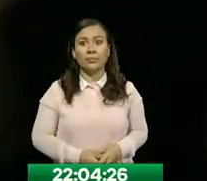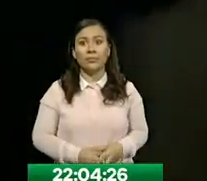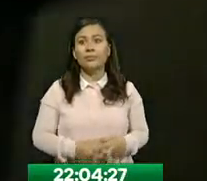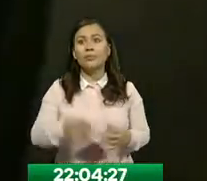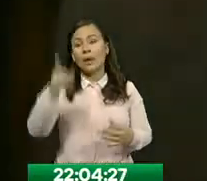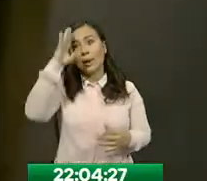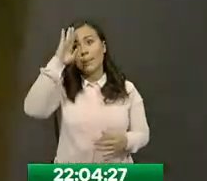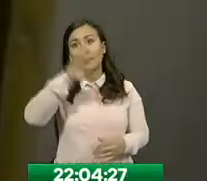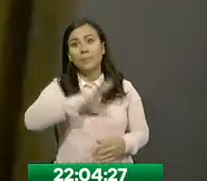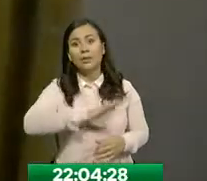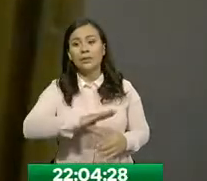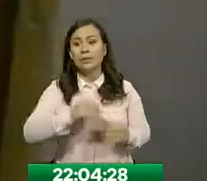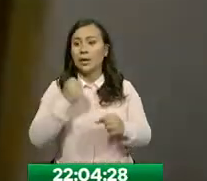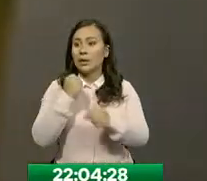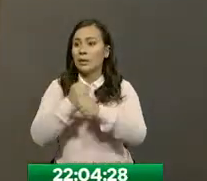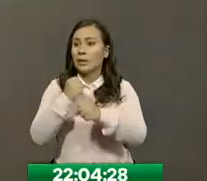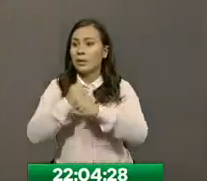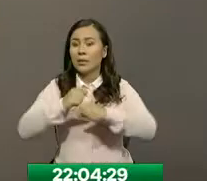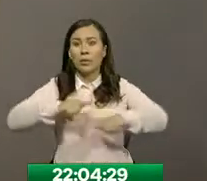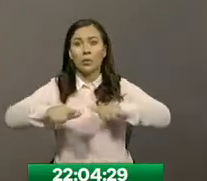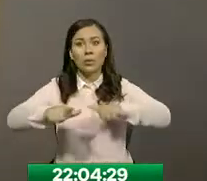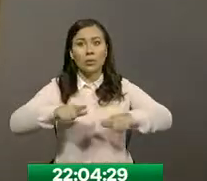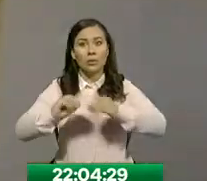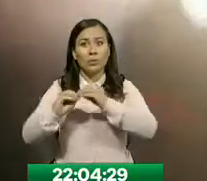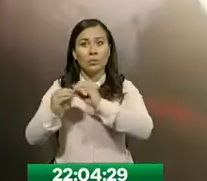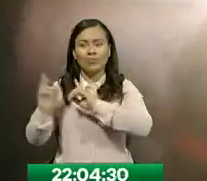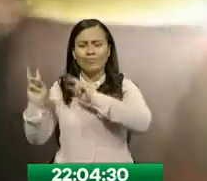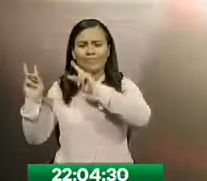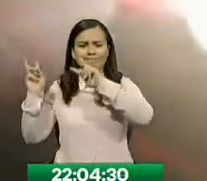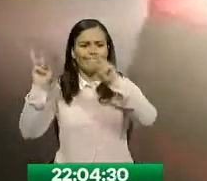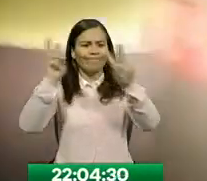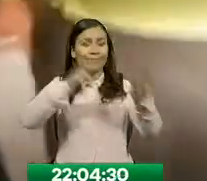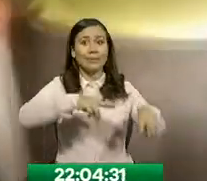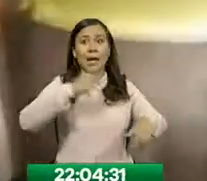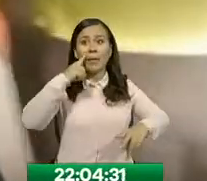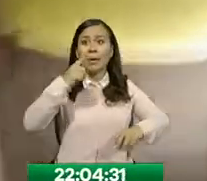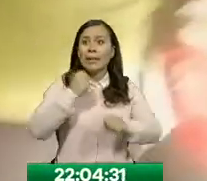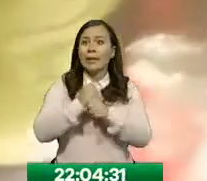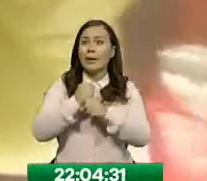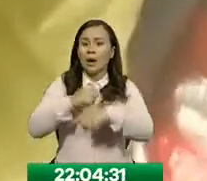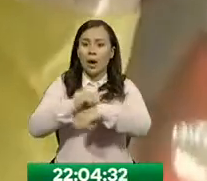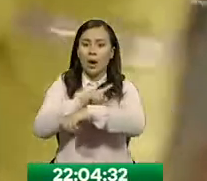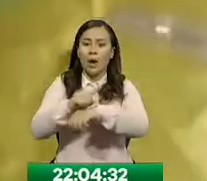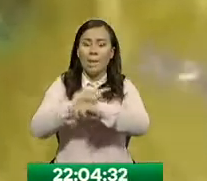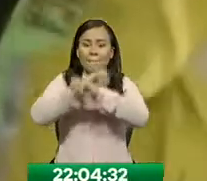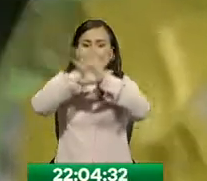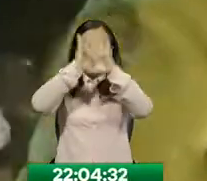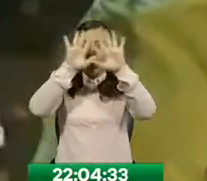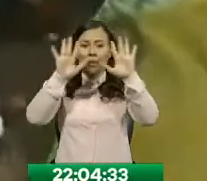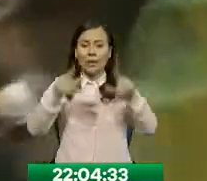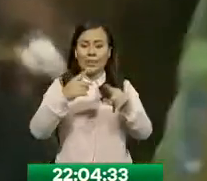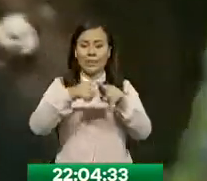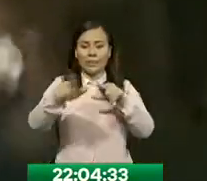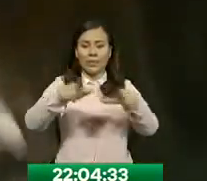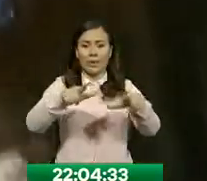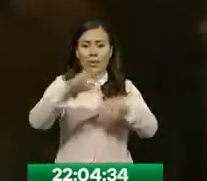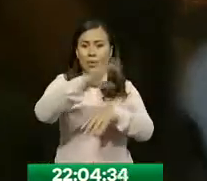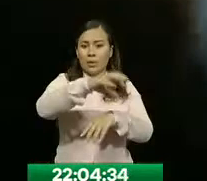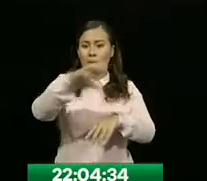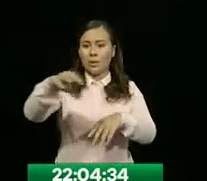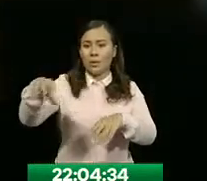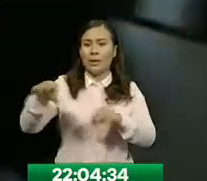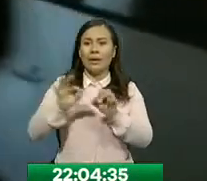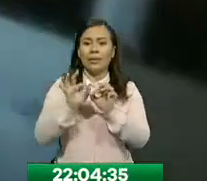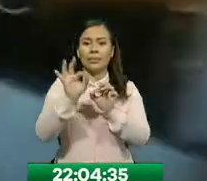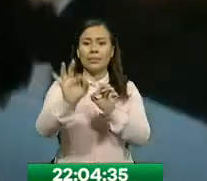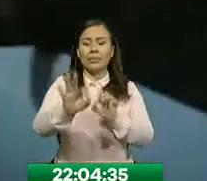La Unidad de Inteligencia Antidelincuencial de la Policía Nacional desplegó a sus uniformados en horas de la madrugada por diferentes sectores del Cantón El